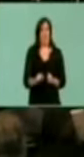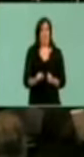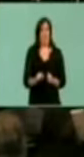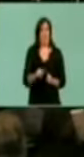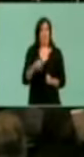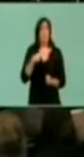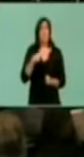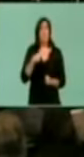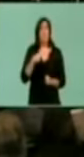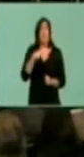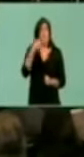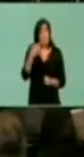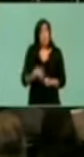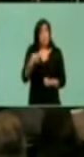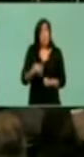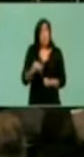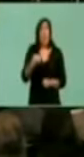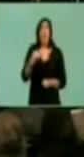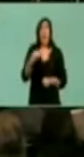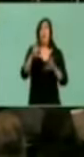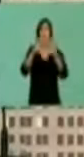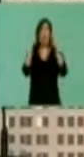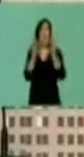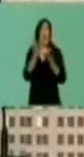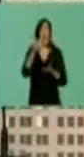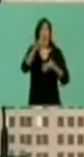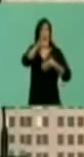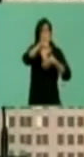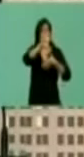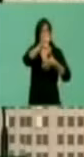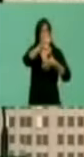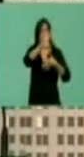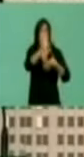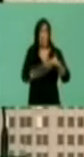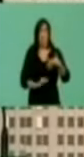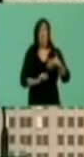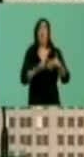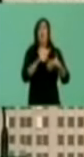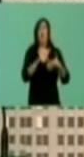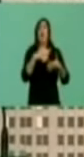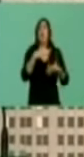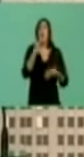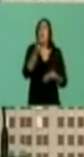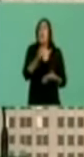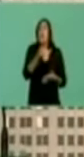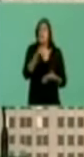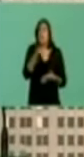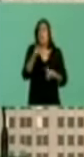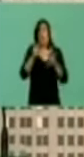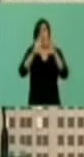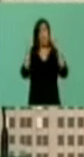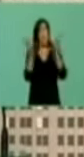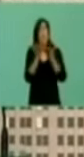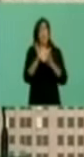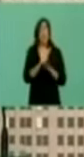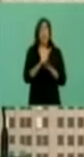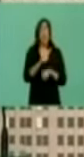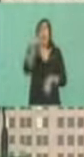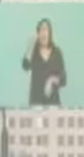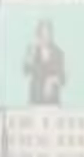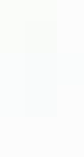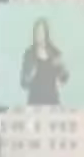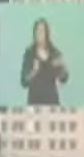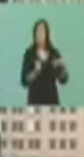Realmente somos el único país de Latinoamérica y yo diría casi del mundo que no maneja sus